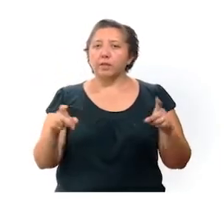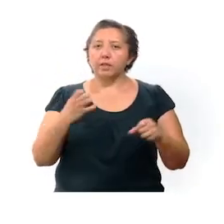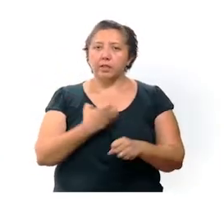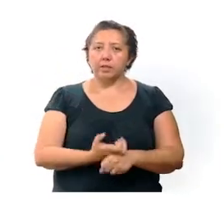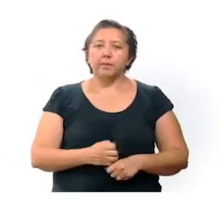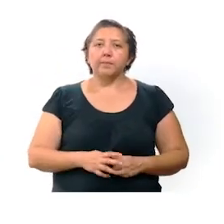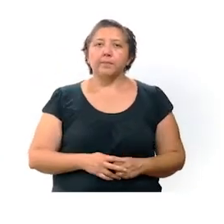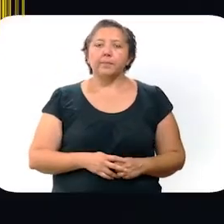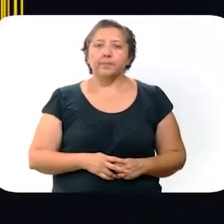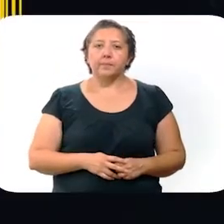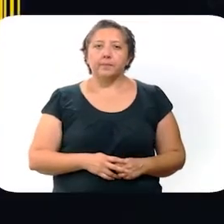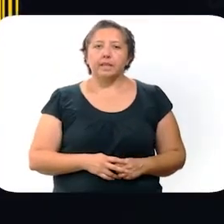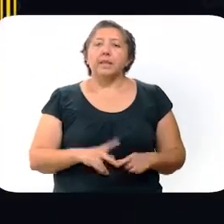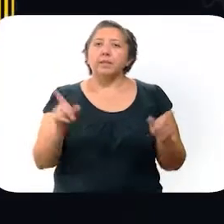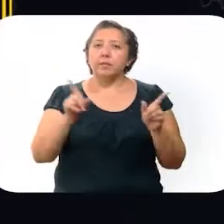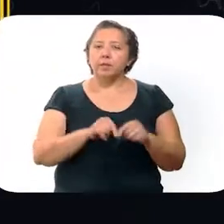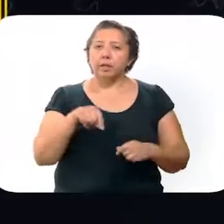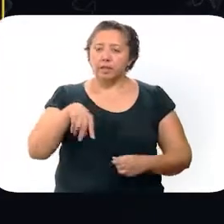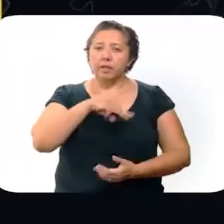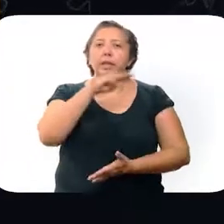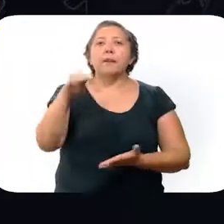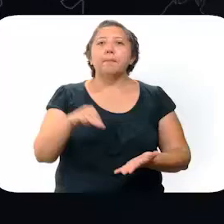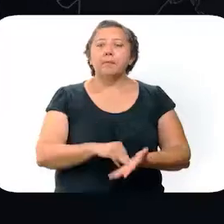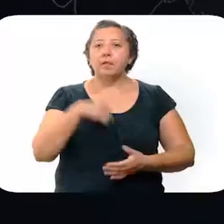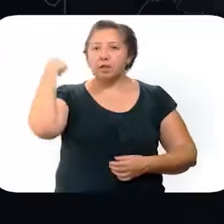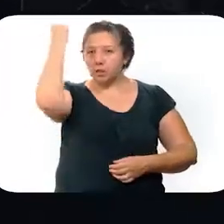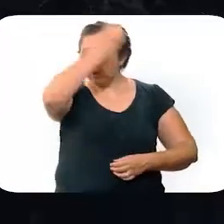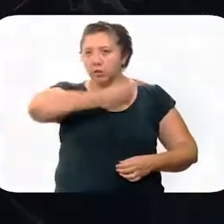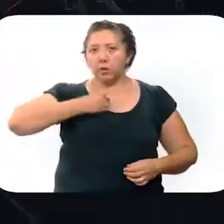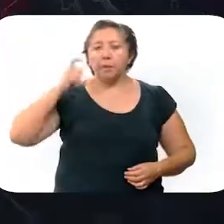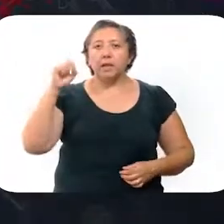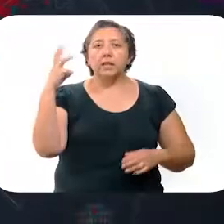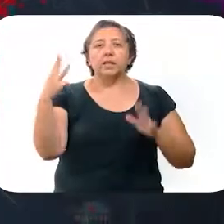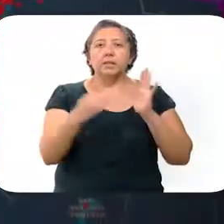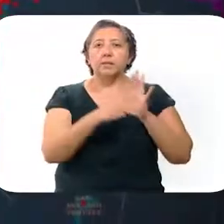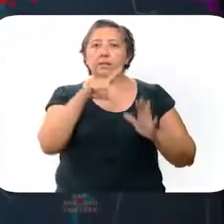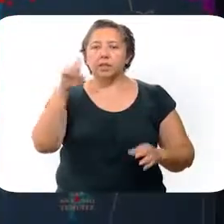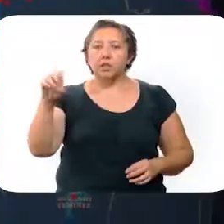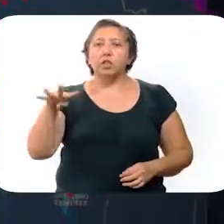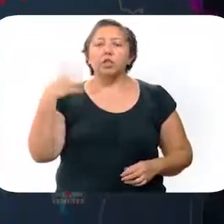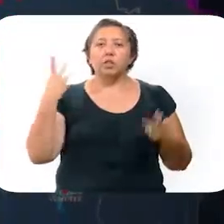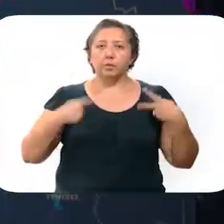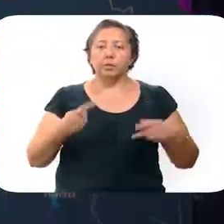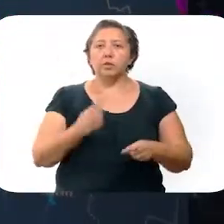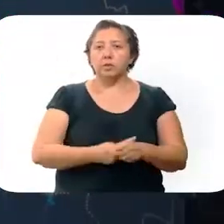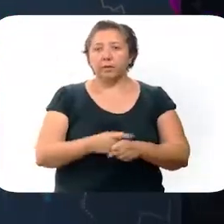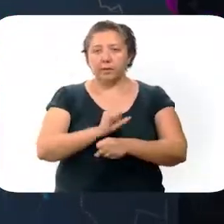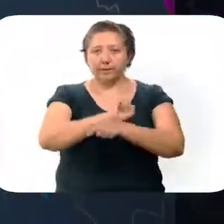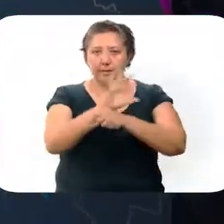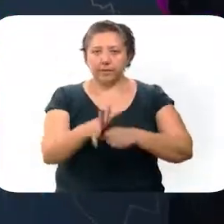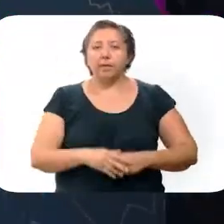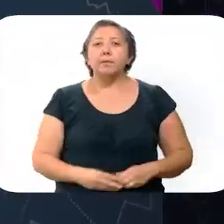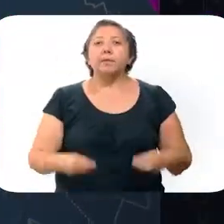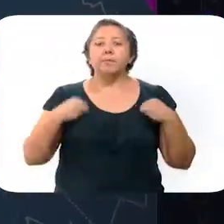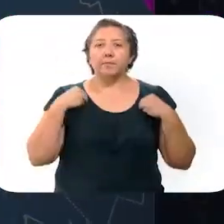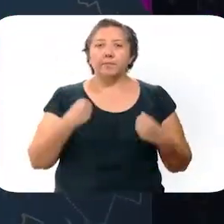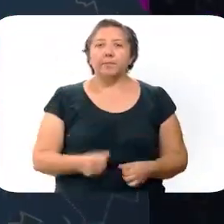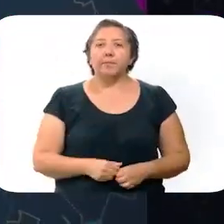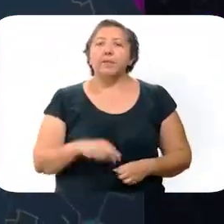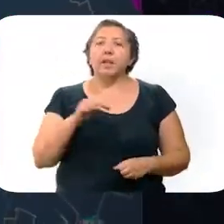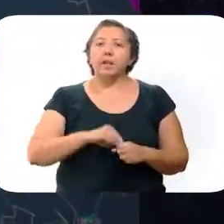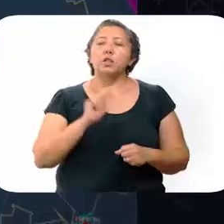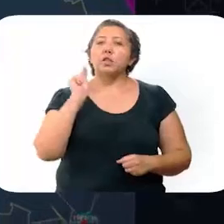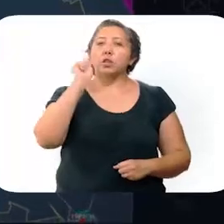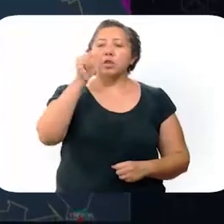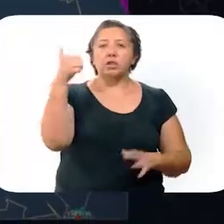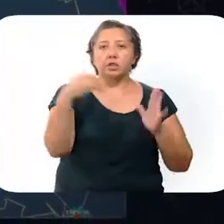u otro estado. Específicamente en Mérida, se han diagnosticado 23.114 personas contagiadas de coronavirus, que viven en